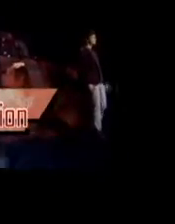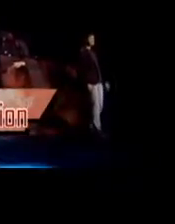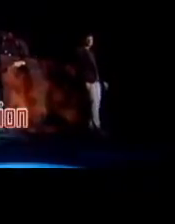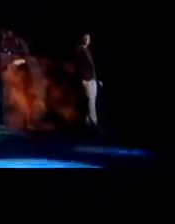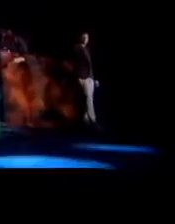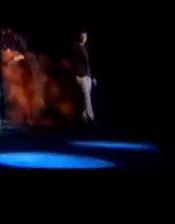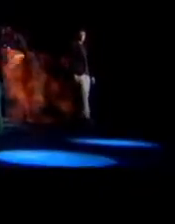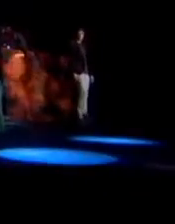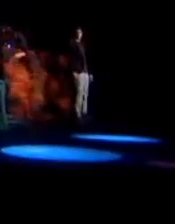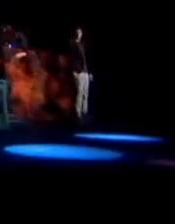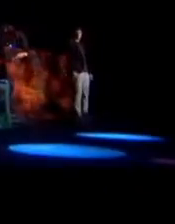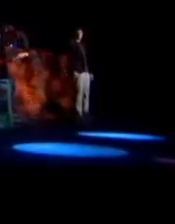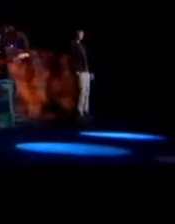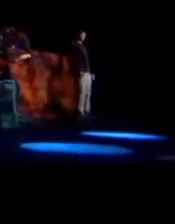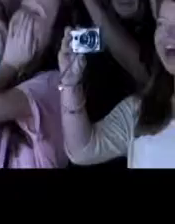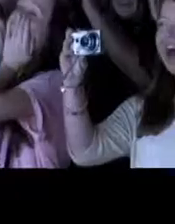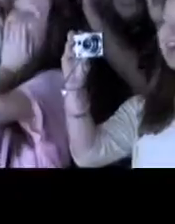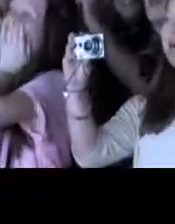2014.